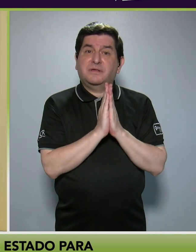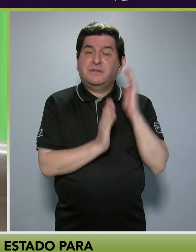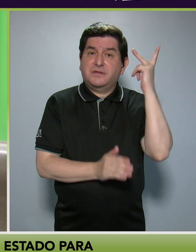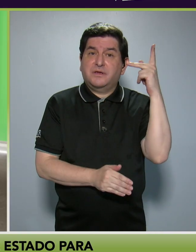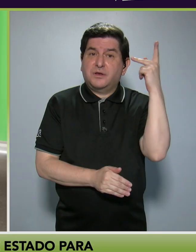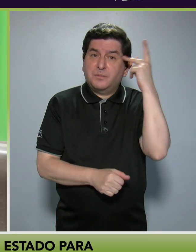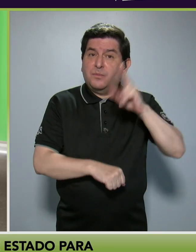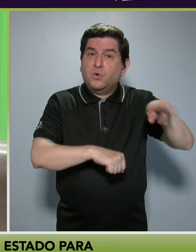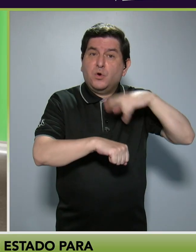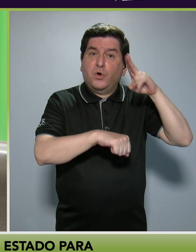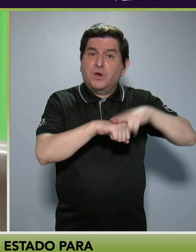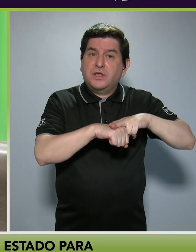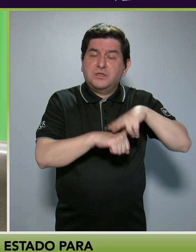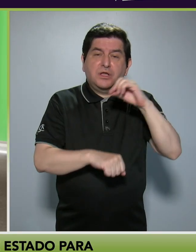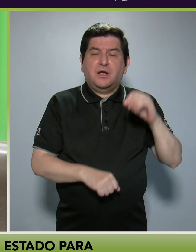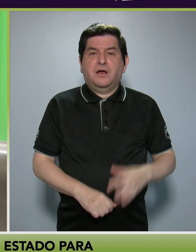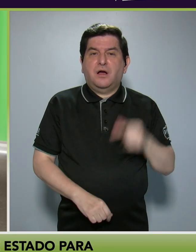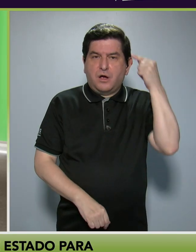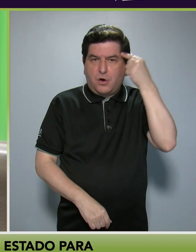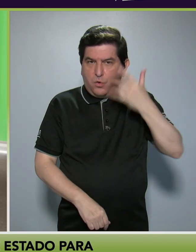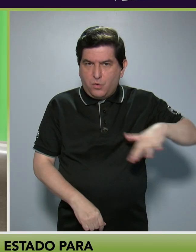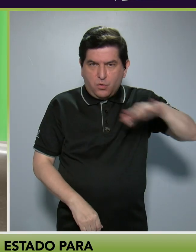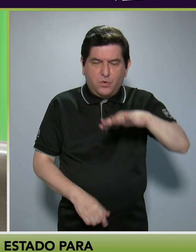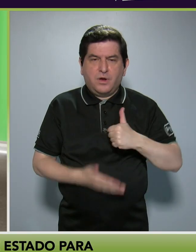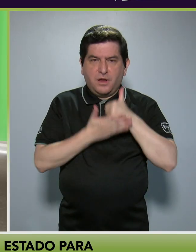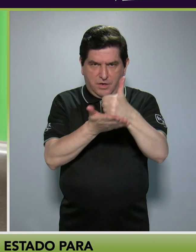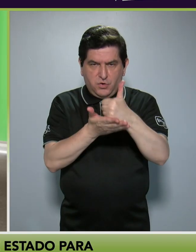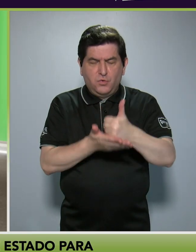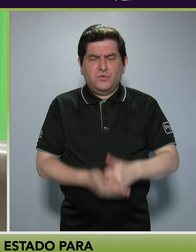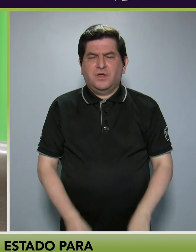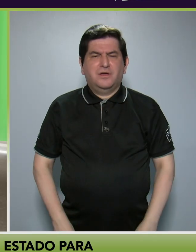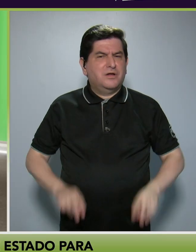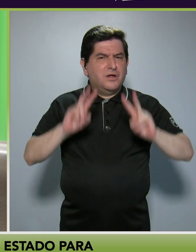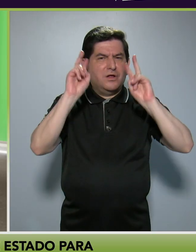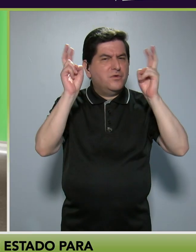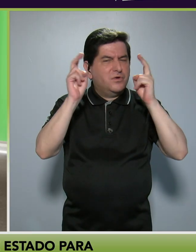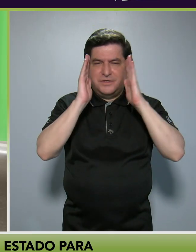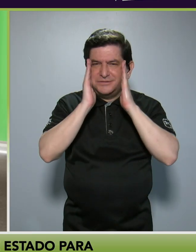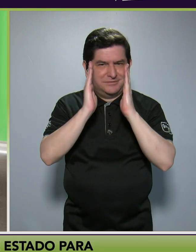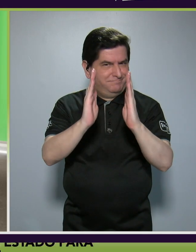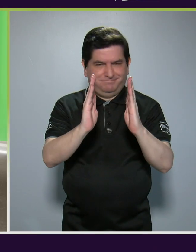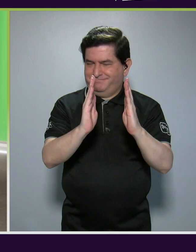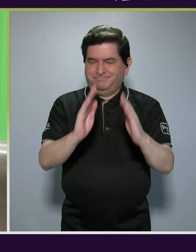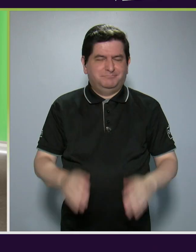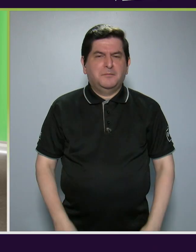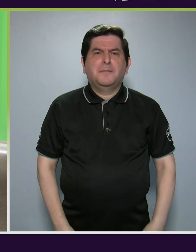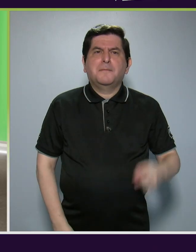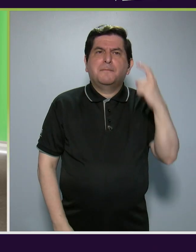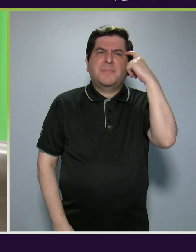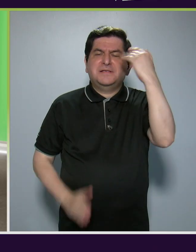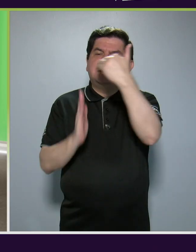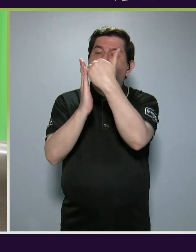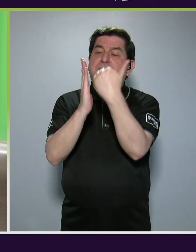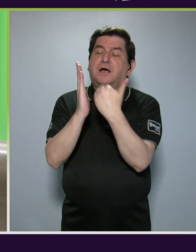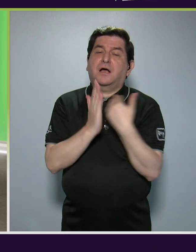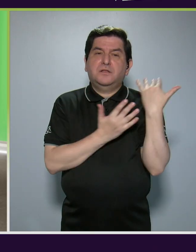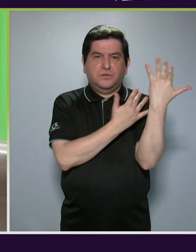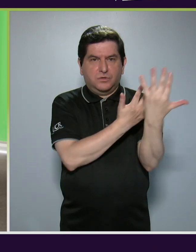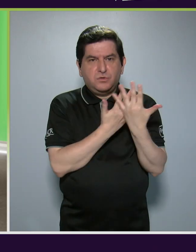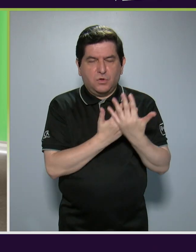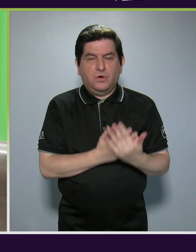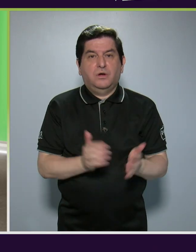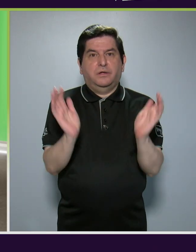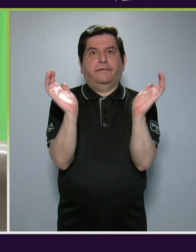políticas nacionales o políticas de Estado que favorezcan eso. No es un tema necesariamente de atención. Digamos, pensemos en las listas de espera, pensemos en la